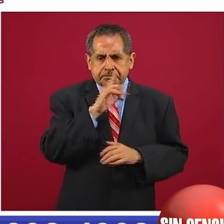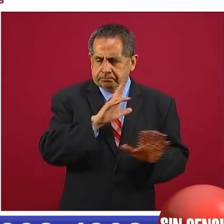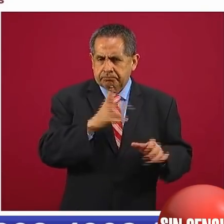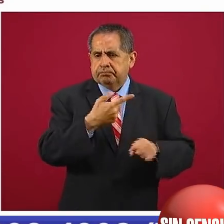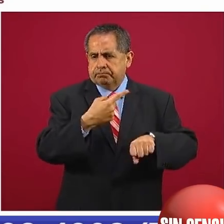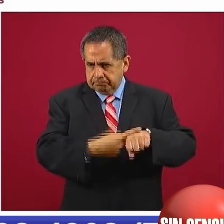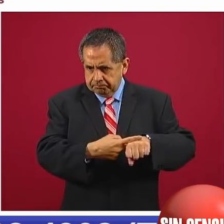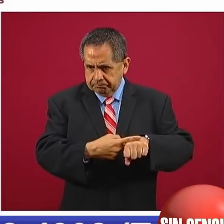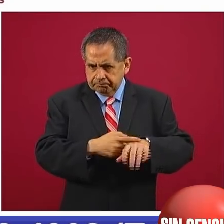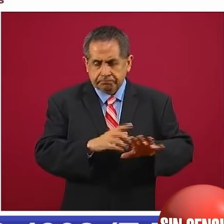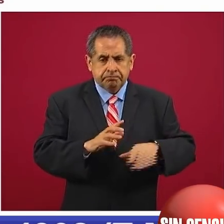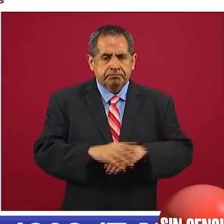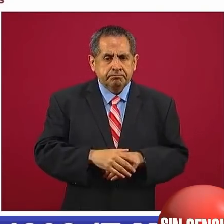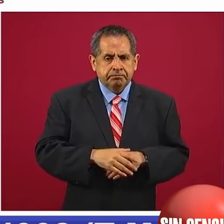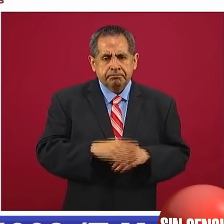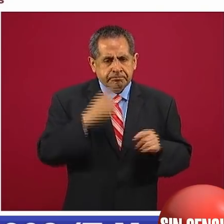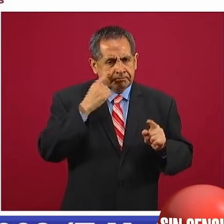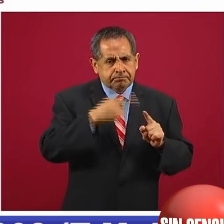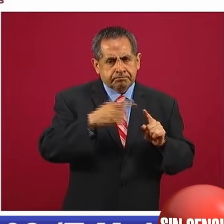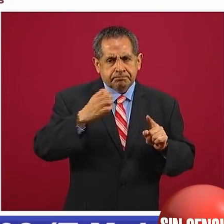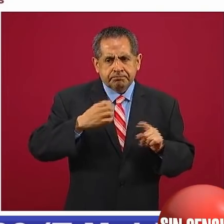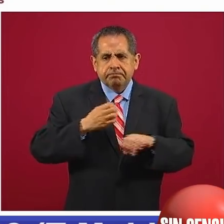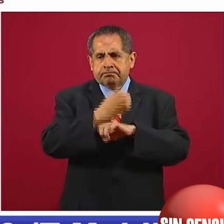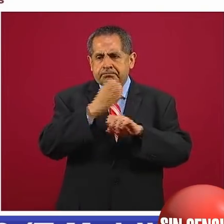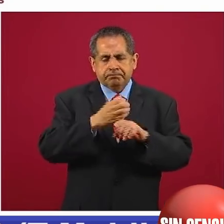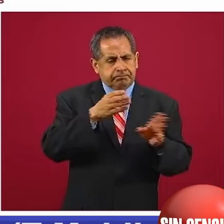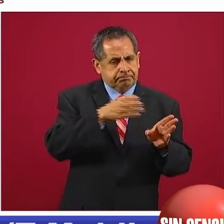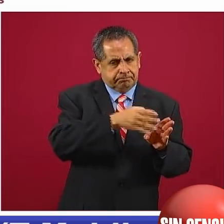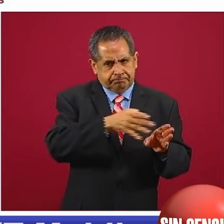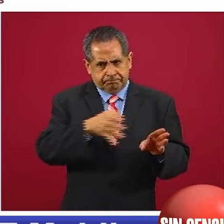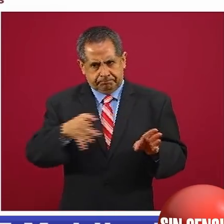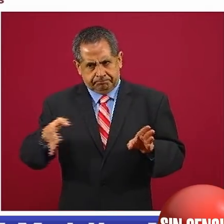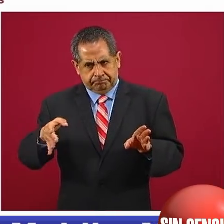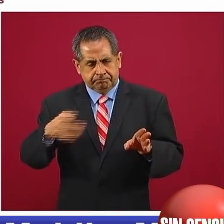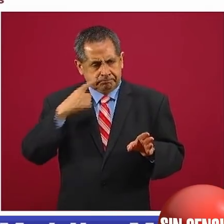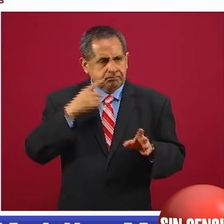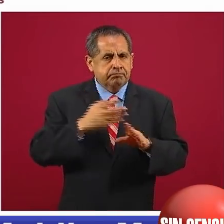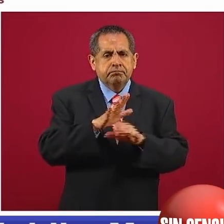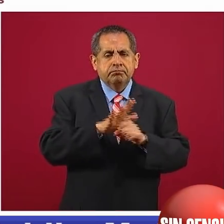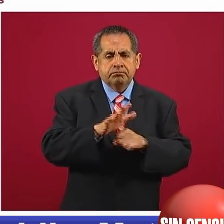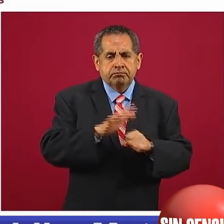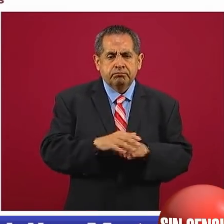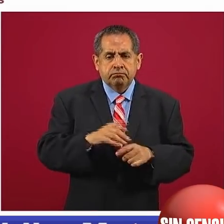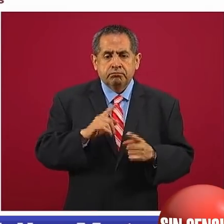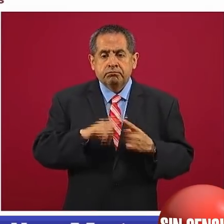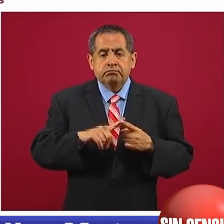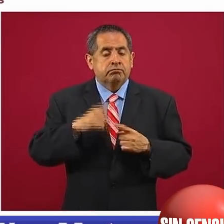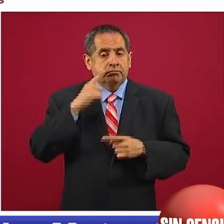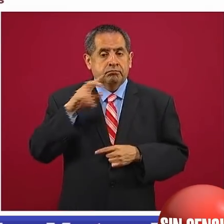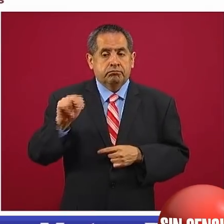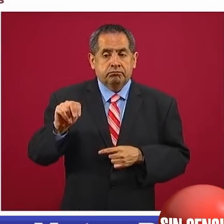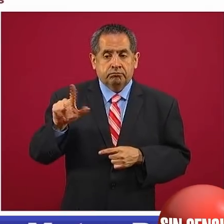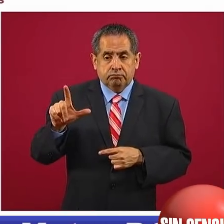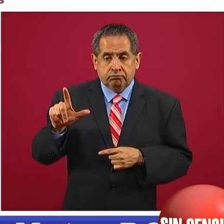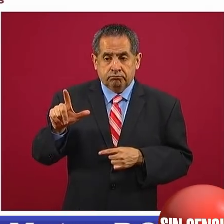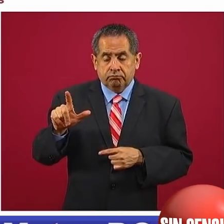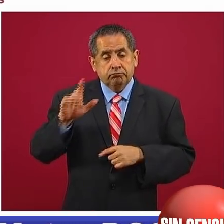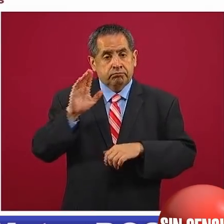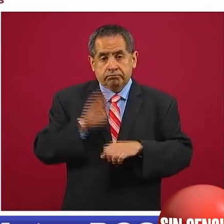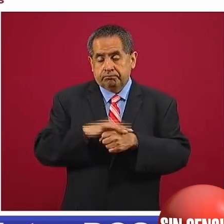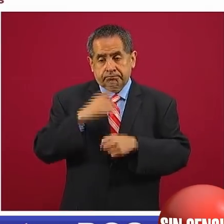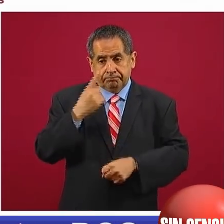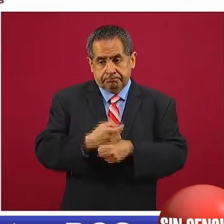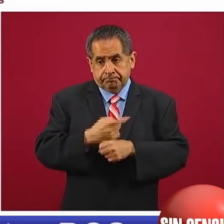federativa, no me detengo en todas, pero se muestra de izquierda a derecha en las columnas. Empezamos con Nuevo León, que tiene